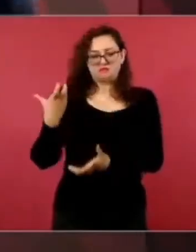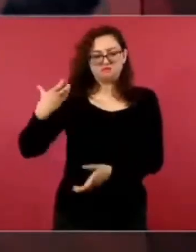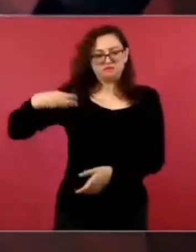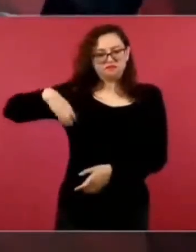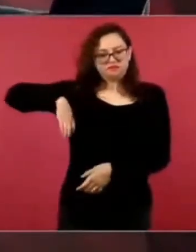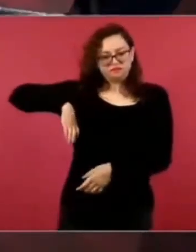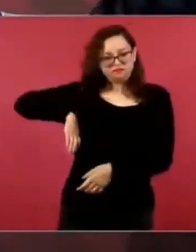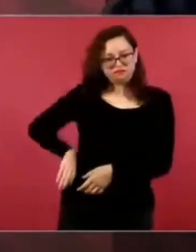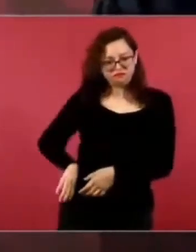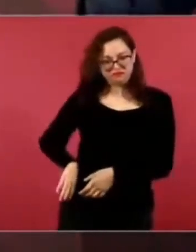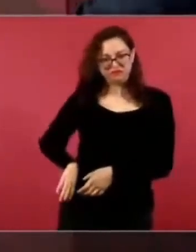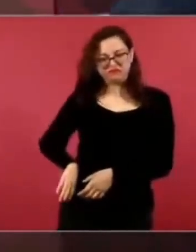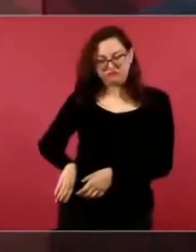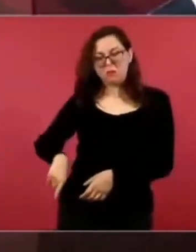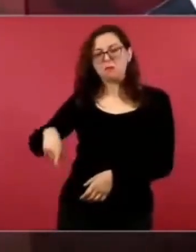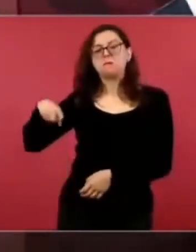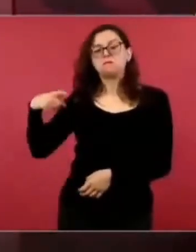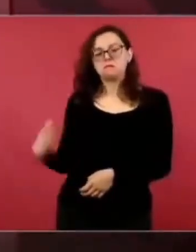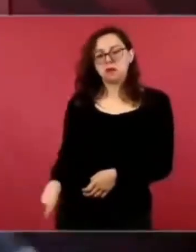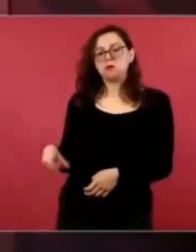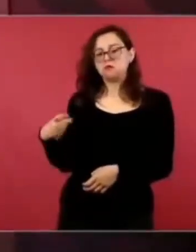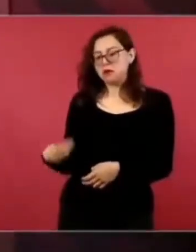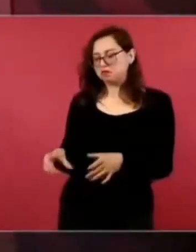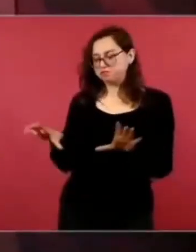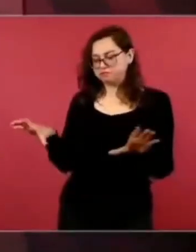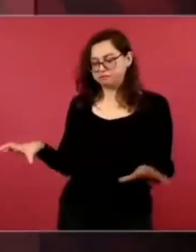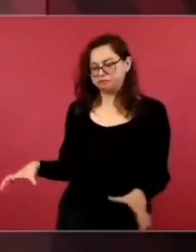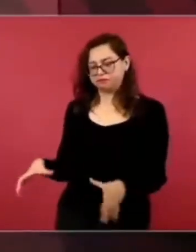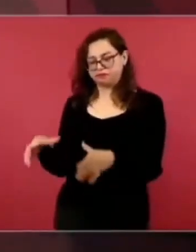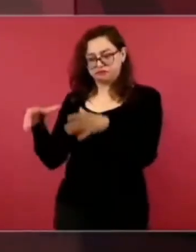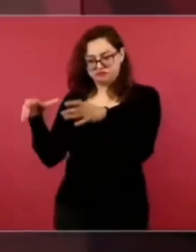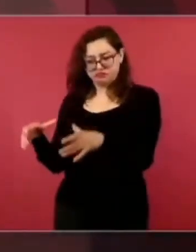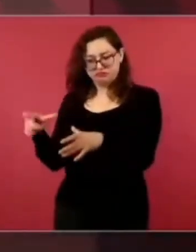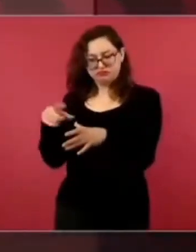era la que formaba el capital.